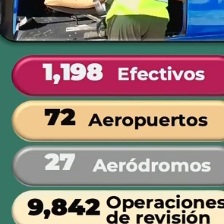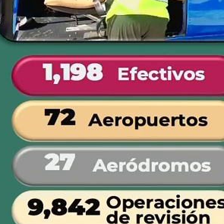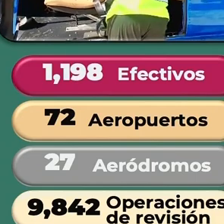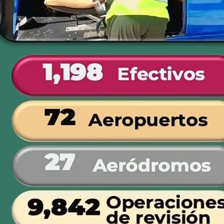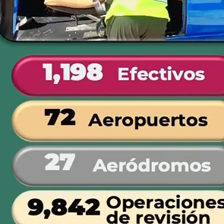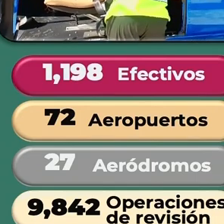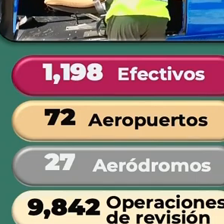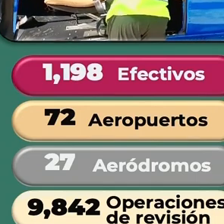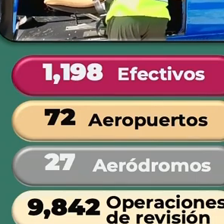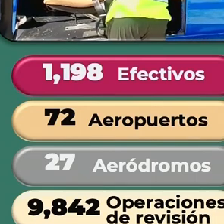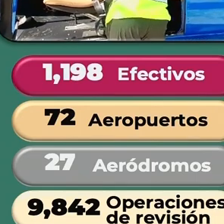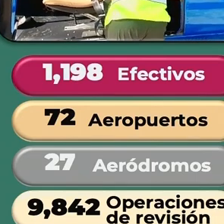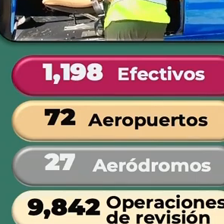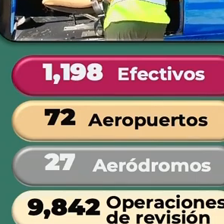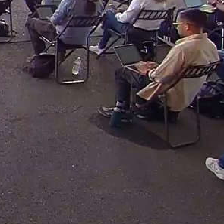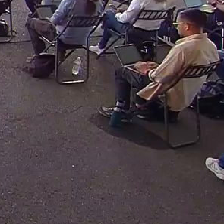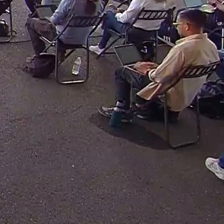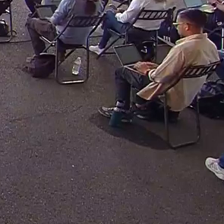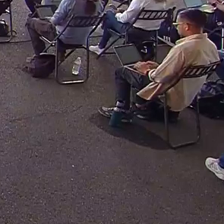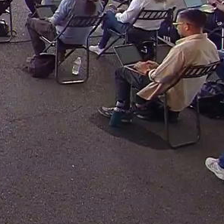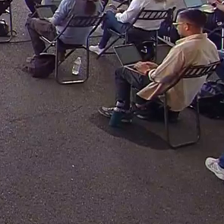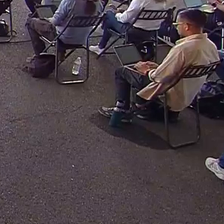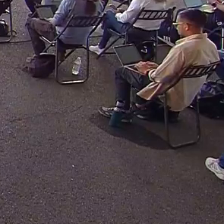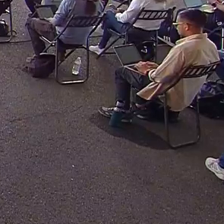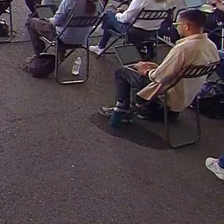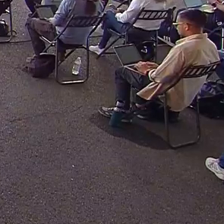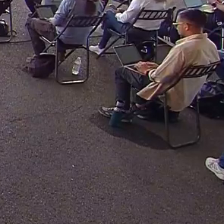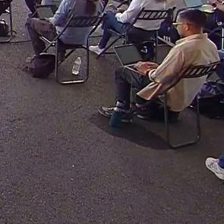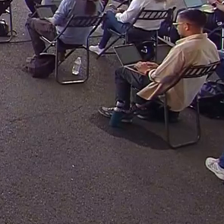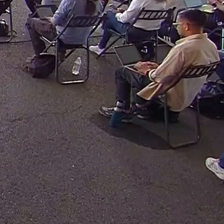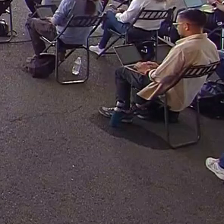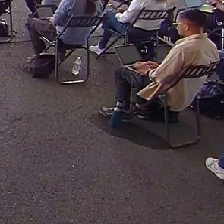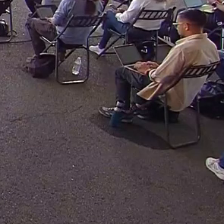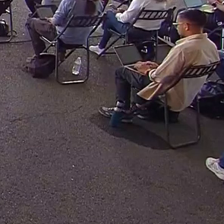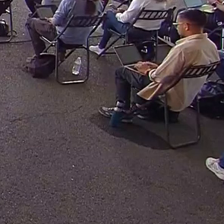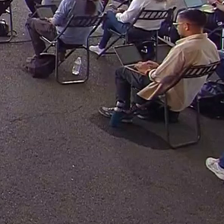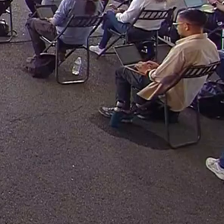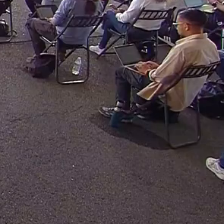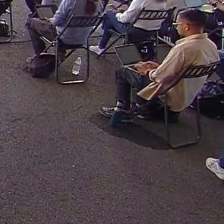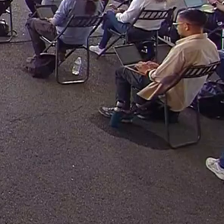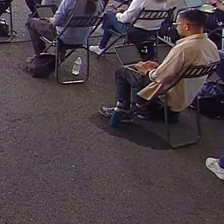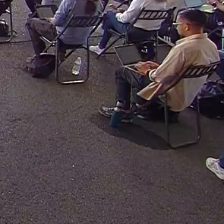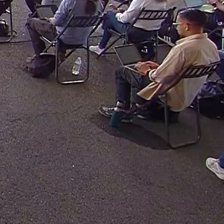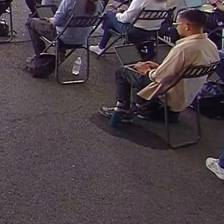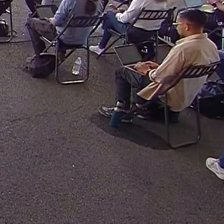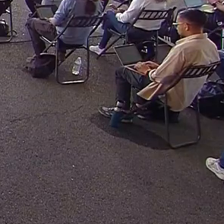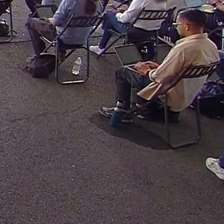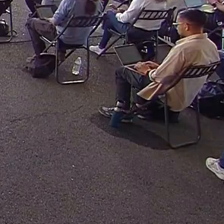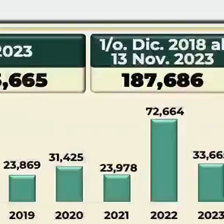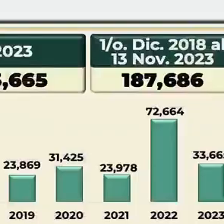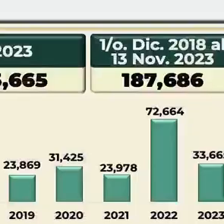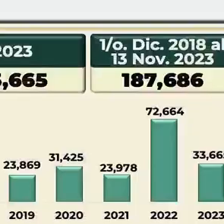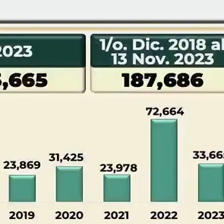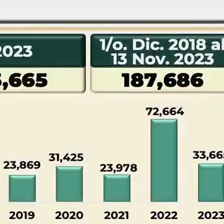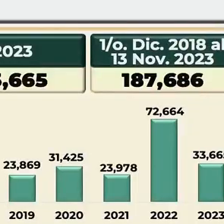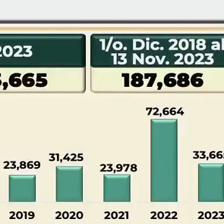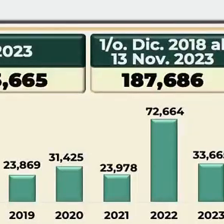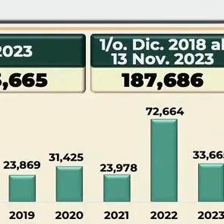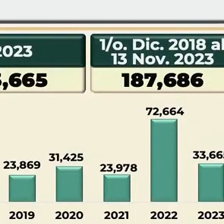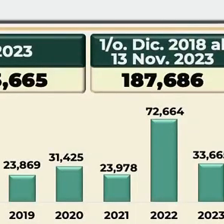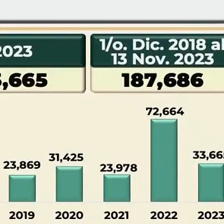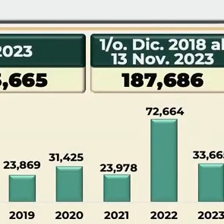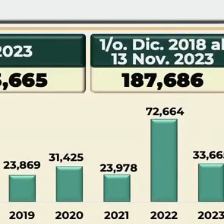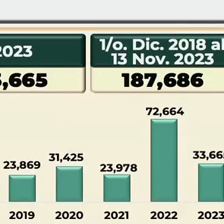se llevaron a cabo 9.842 operaciones. En lo que se refiere a decomisos, vamos a empezar con armas de fuego